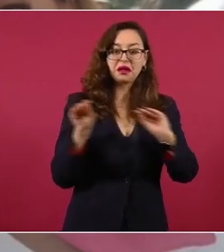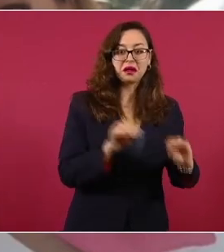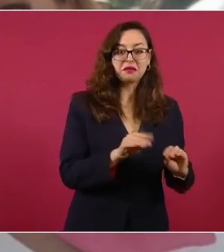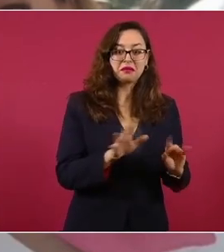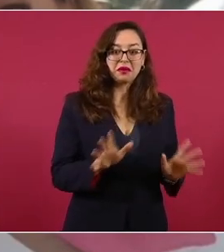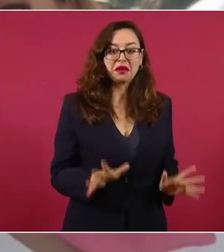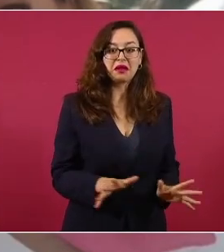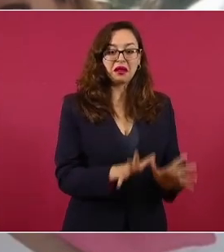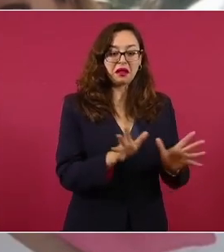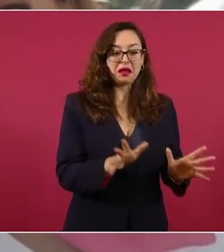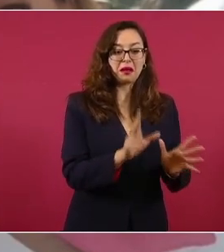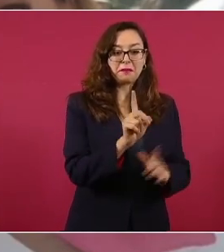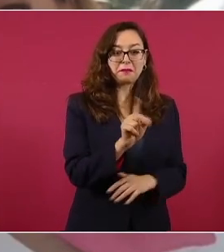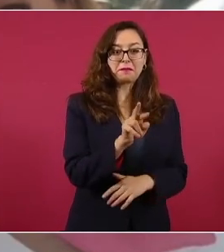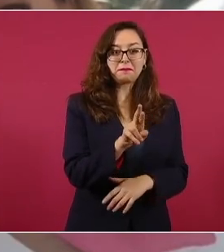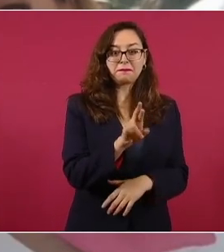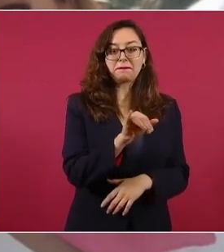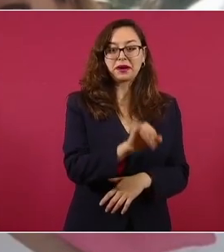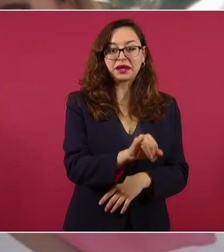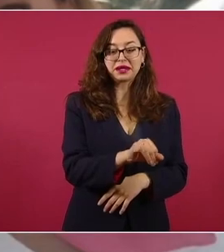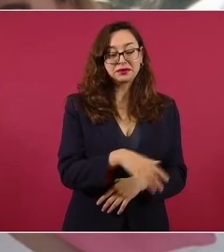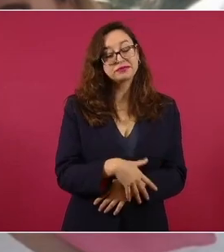de rector de la UNAM.